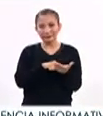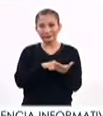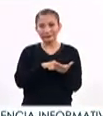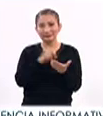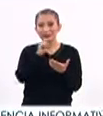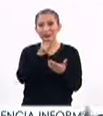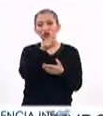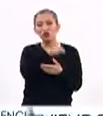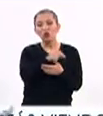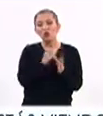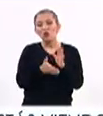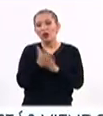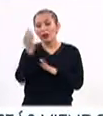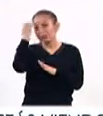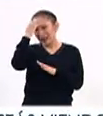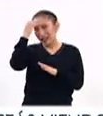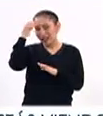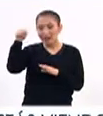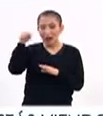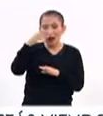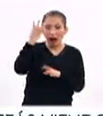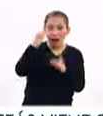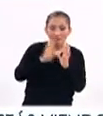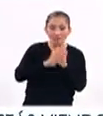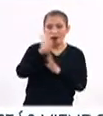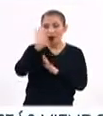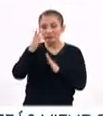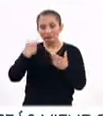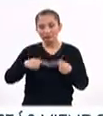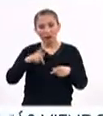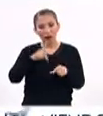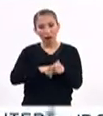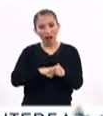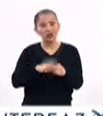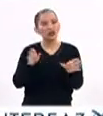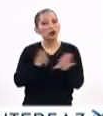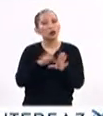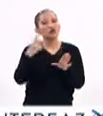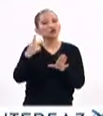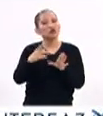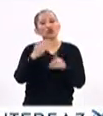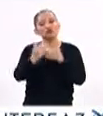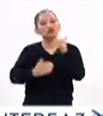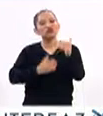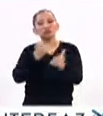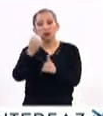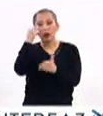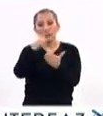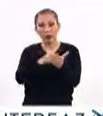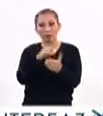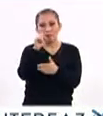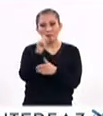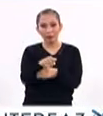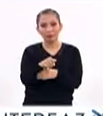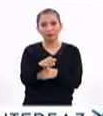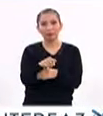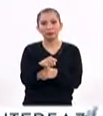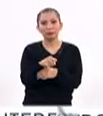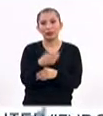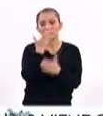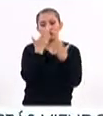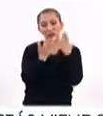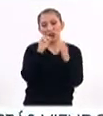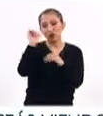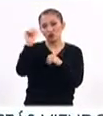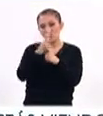también tuviste muchísimas experiencias que te permitió crecer en la parte personal. ¿Cómo fue este desarrollo? Porque creo que parte de